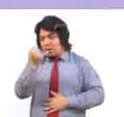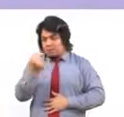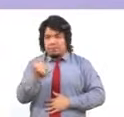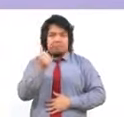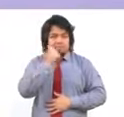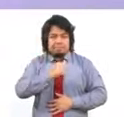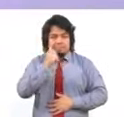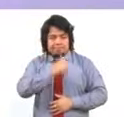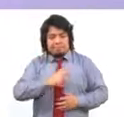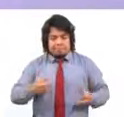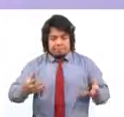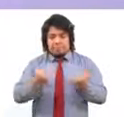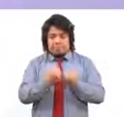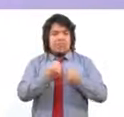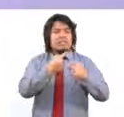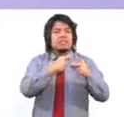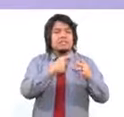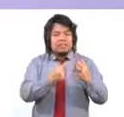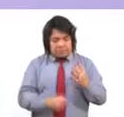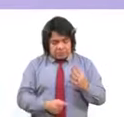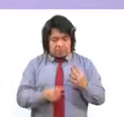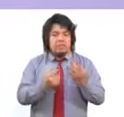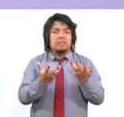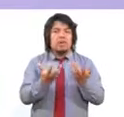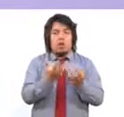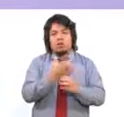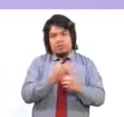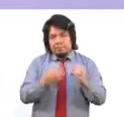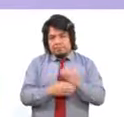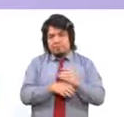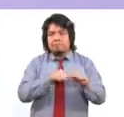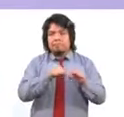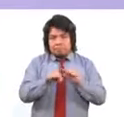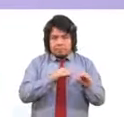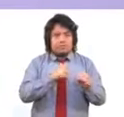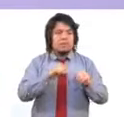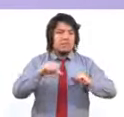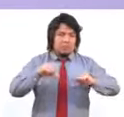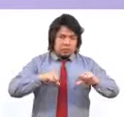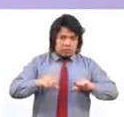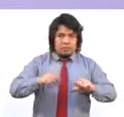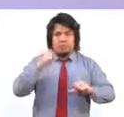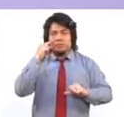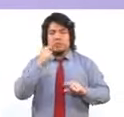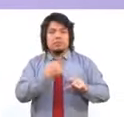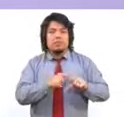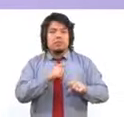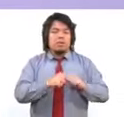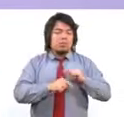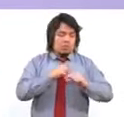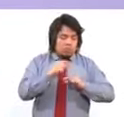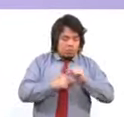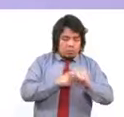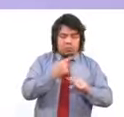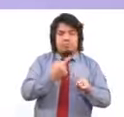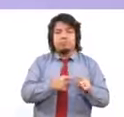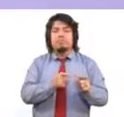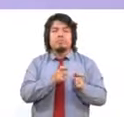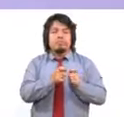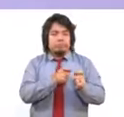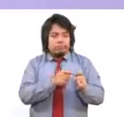lucha con una serie de acciones sobre la vital importancia de aplicar periódicamente medidas de